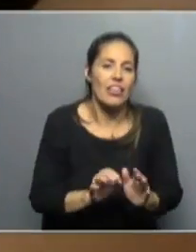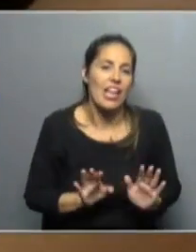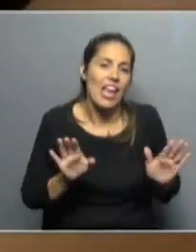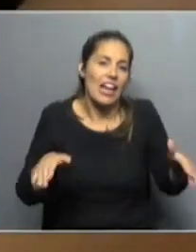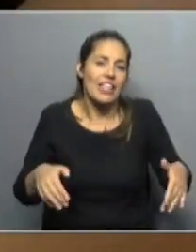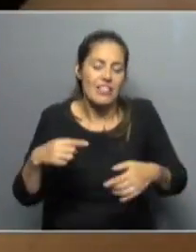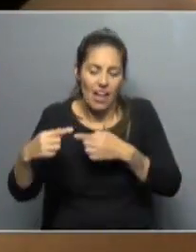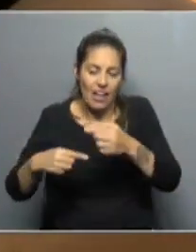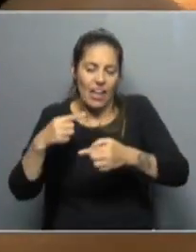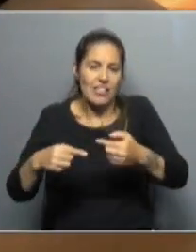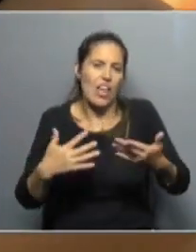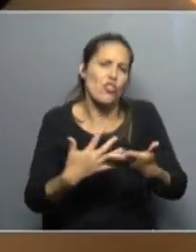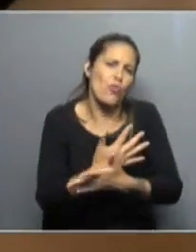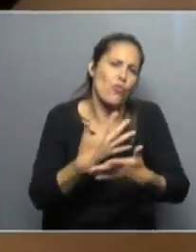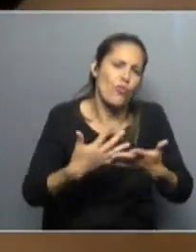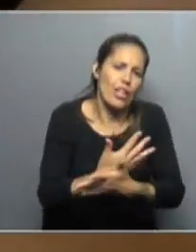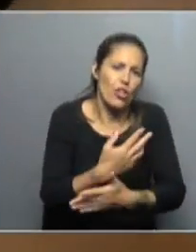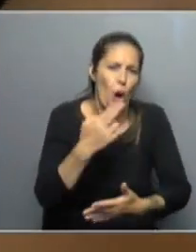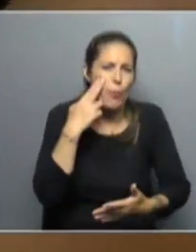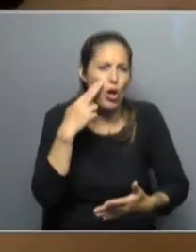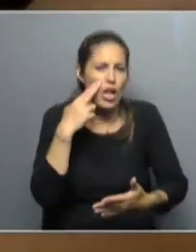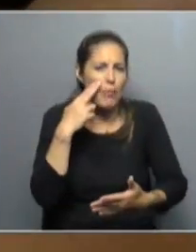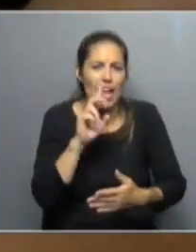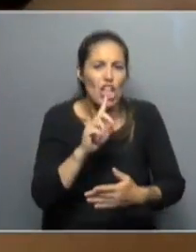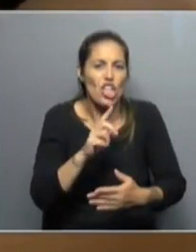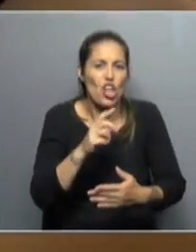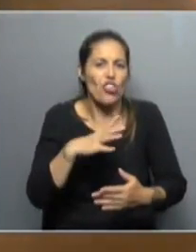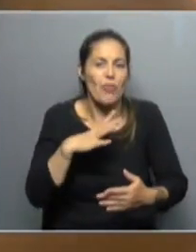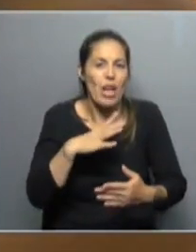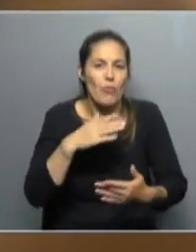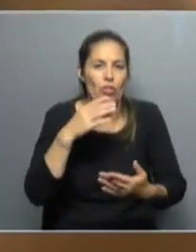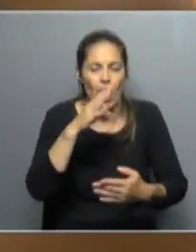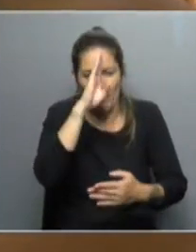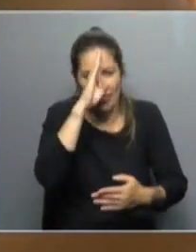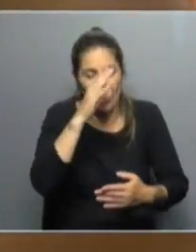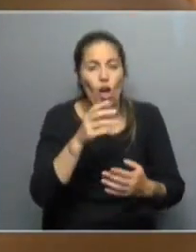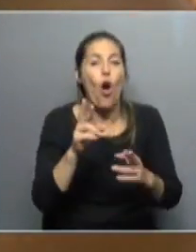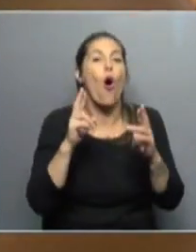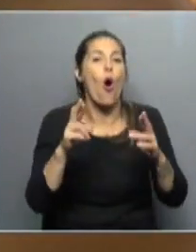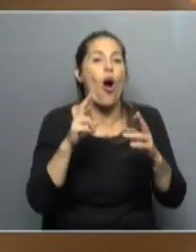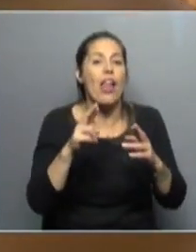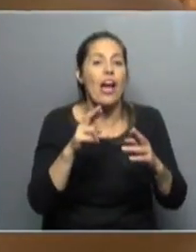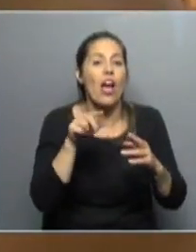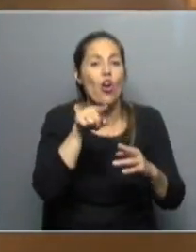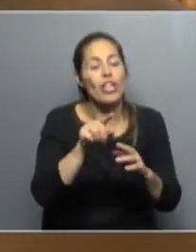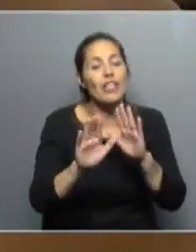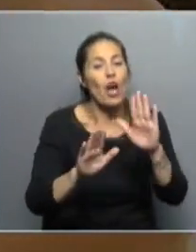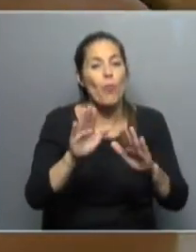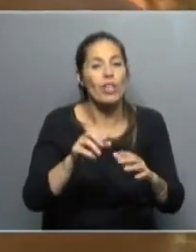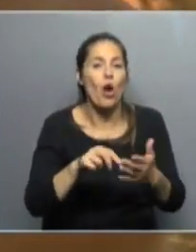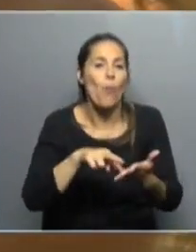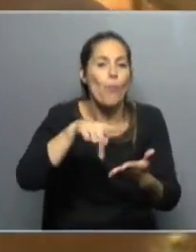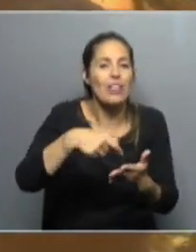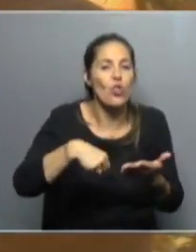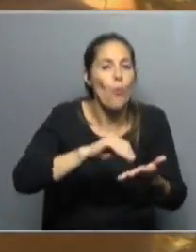venimos sufriendo estos dramas y no terminamos de aprender. Ojalá que con esta muestra demos algún paso más para que no